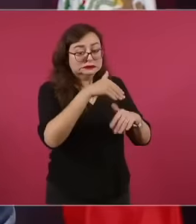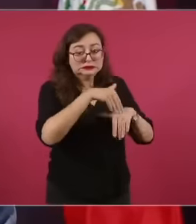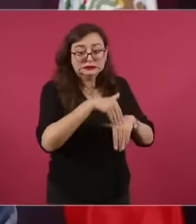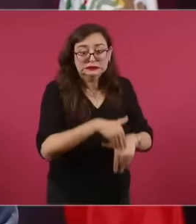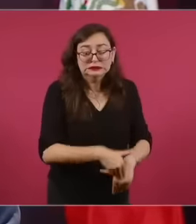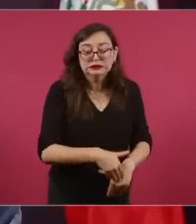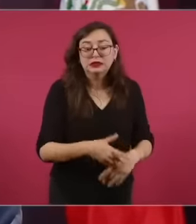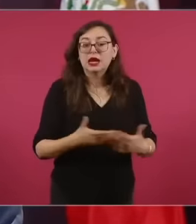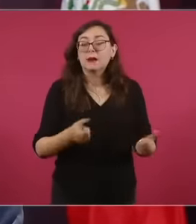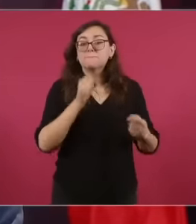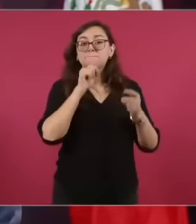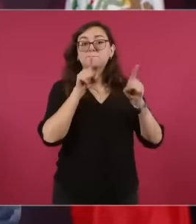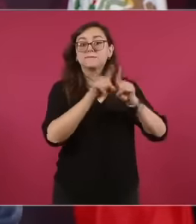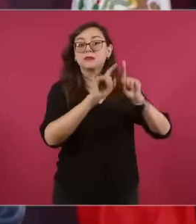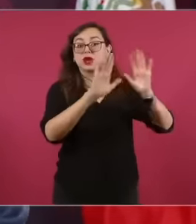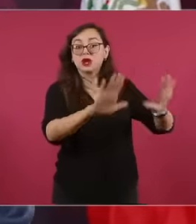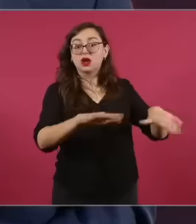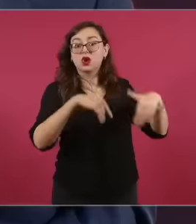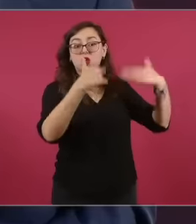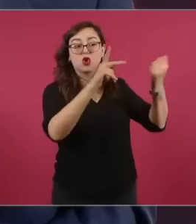del extranjero,